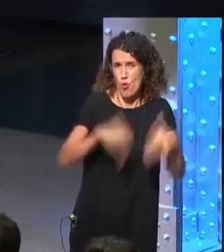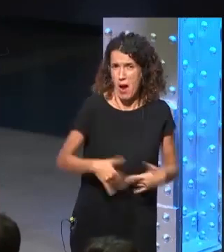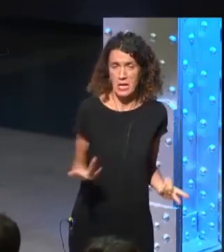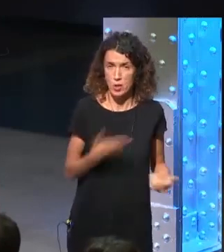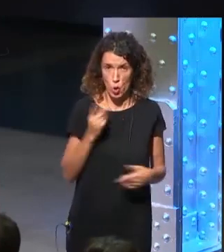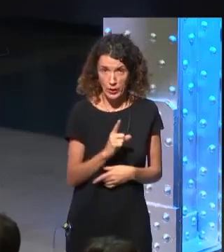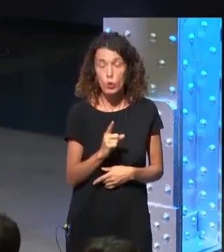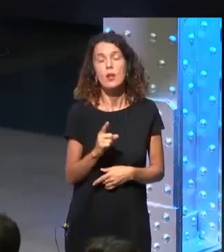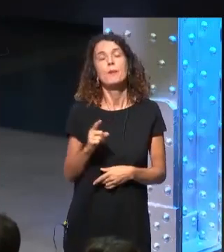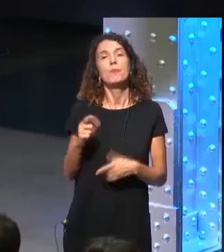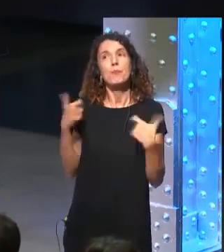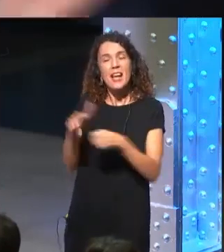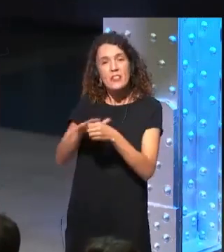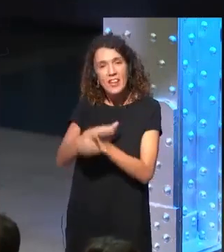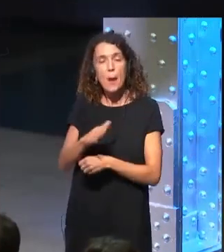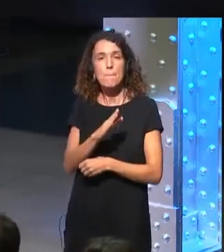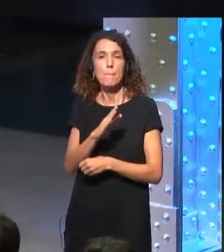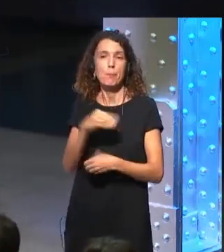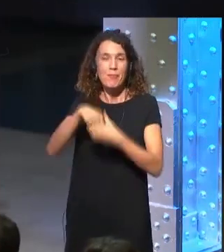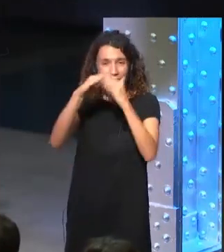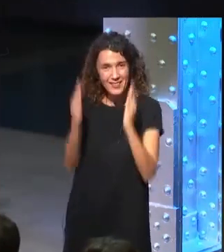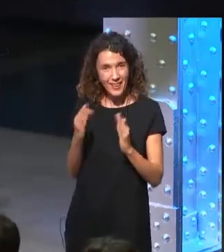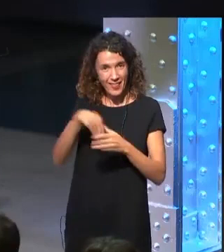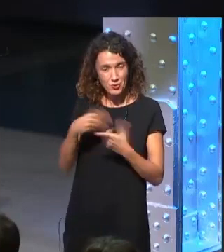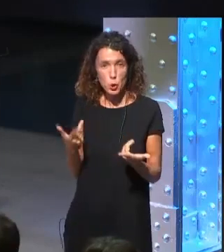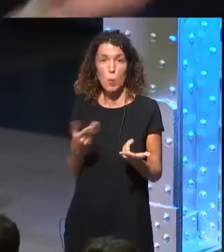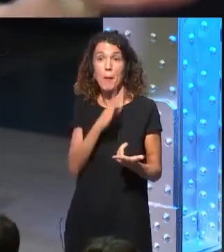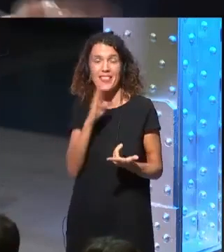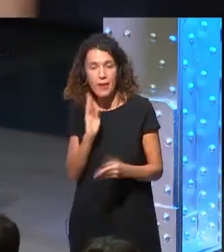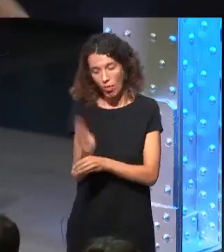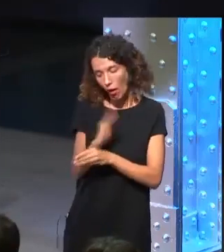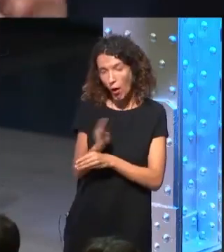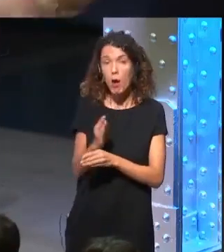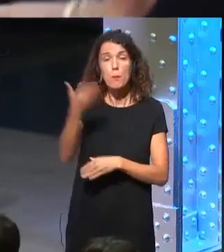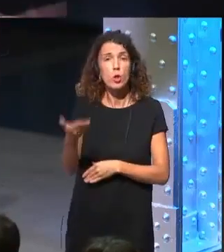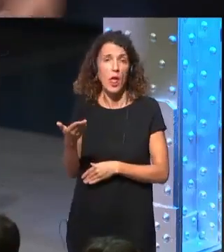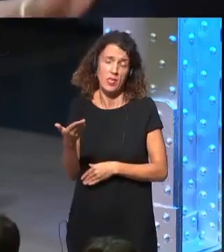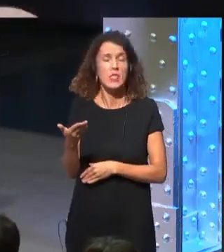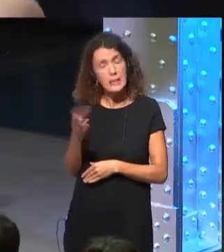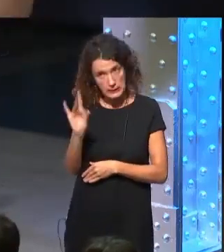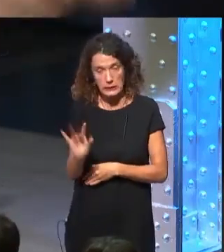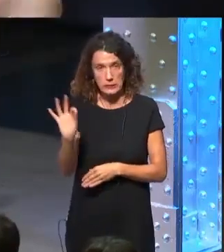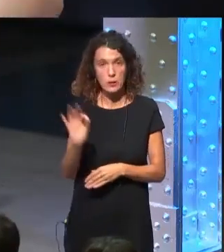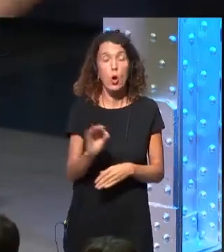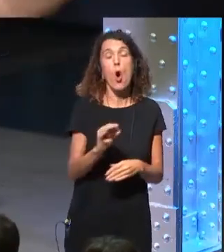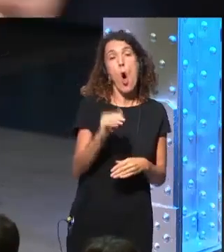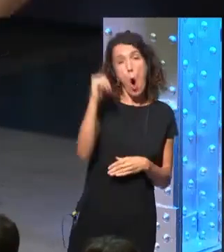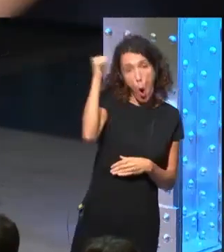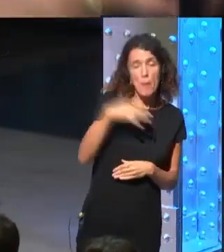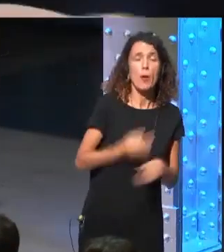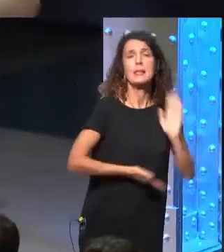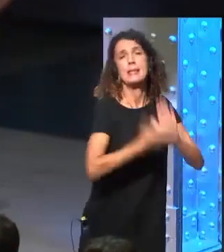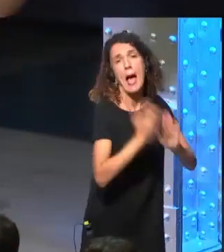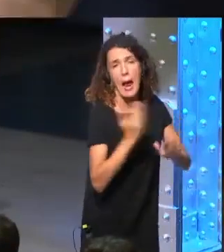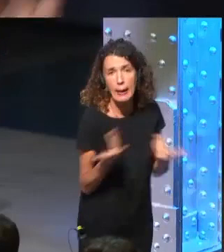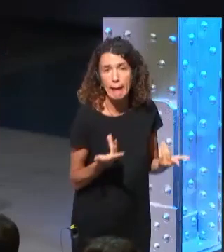No estoy diciendo que la esfera de la maternidad y del hogar no sean importantes, pero este desequilibrio de decir, bueno, de acuerdo, los hombres pueden